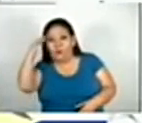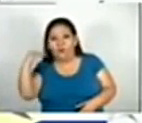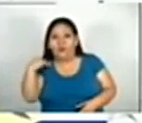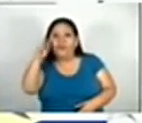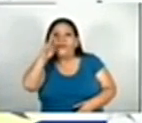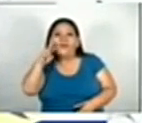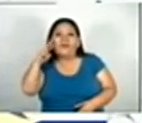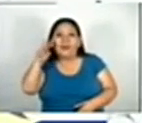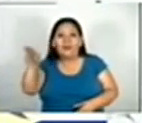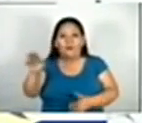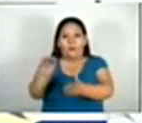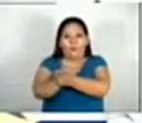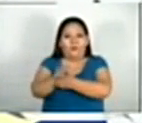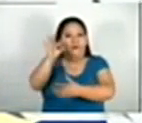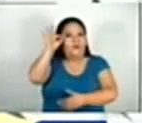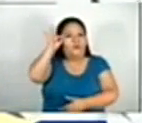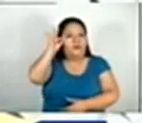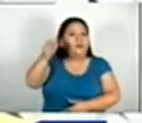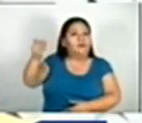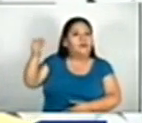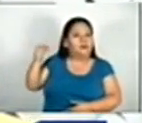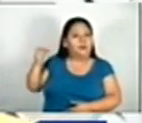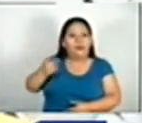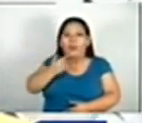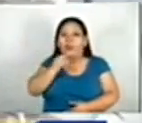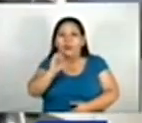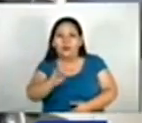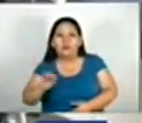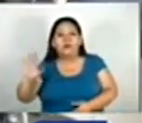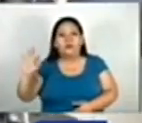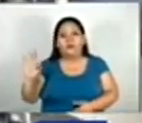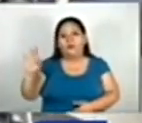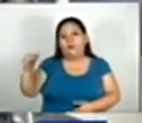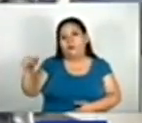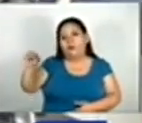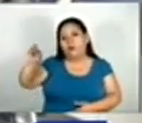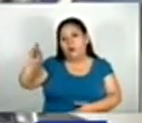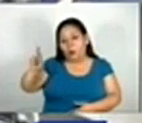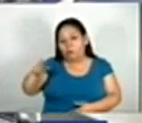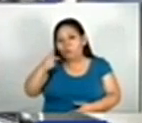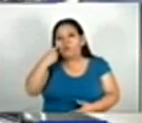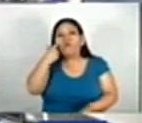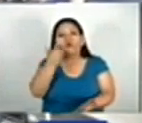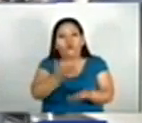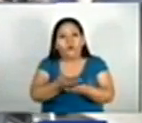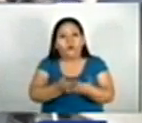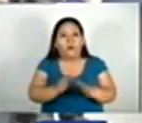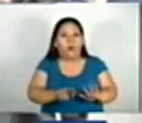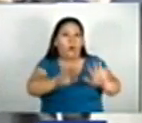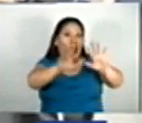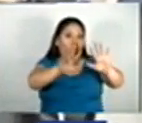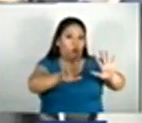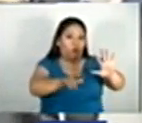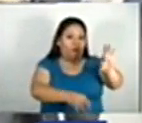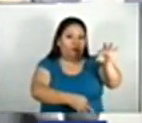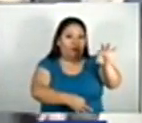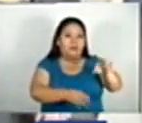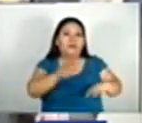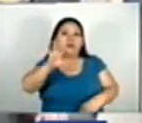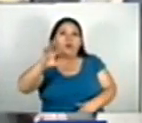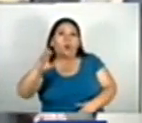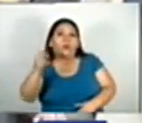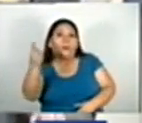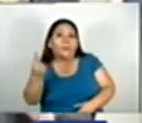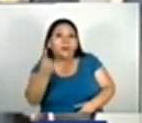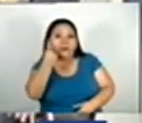de la República, Wanda Pignato. Hasta la fecha, la Fiscalía General de la República ha presentado 8 peritos, 50 testigos y